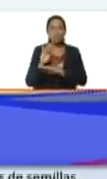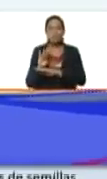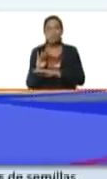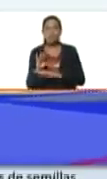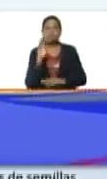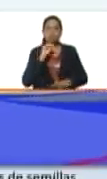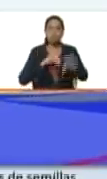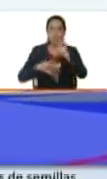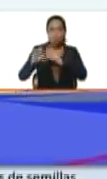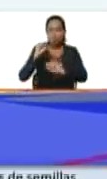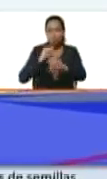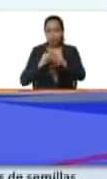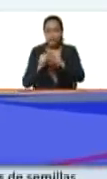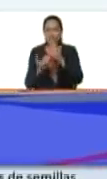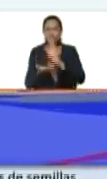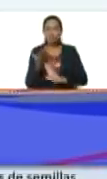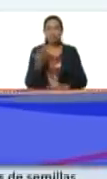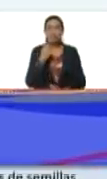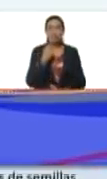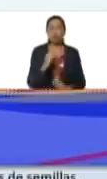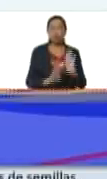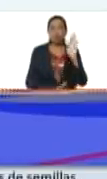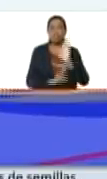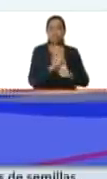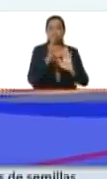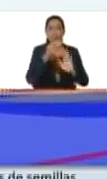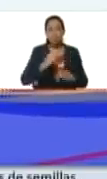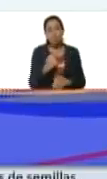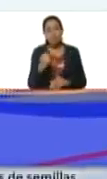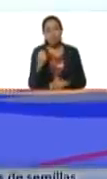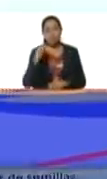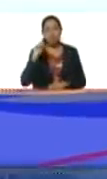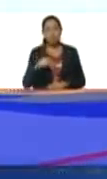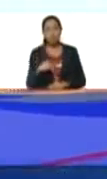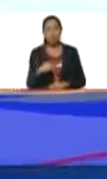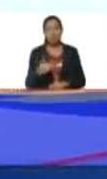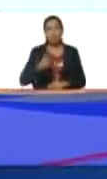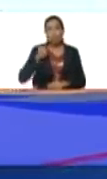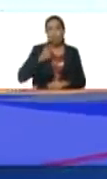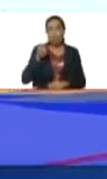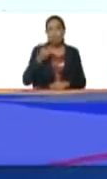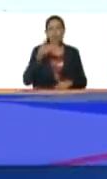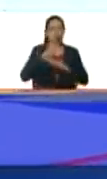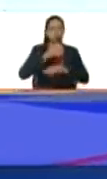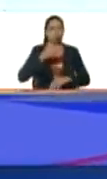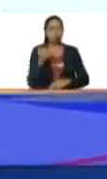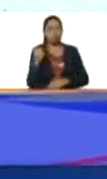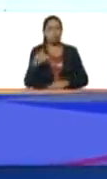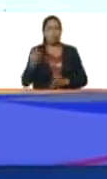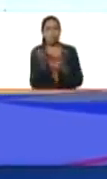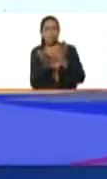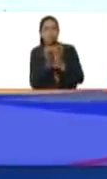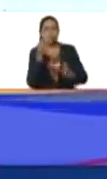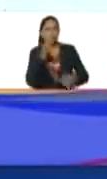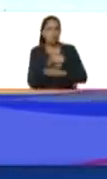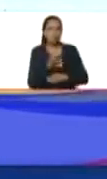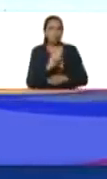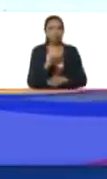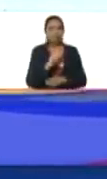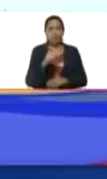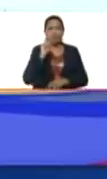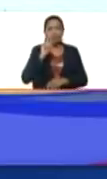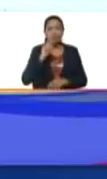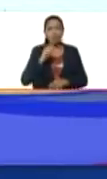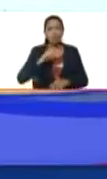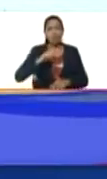captación, esto es importante. Hemos dicho que el crecimiento de la policía, no cualquiera puede ser policía. Queremos una policía que cuide al pueblo, no